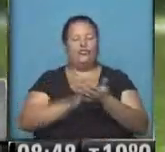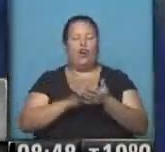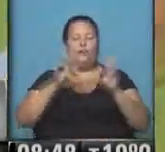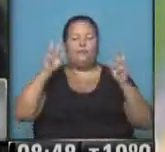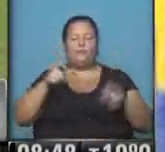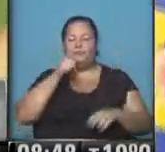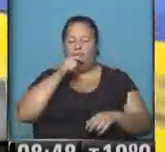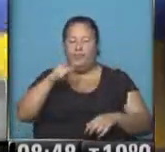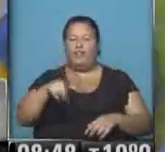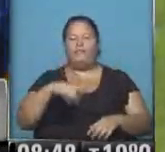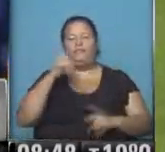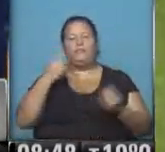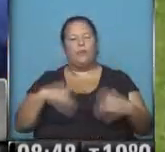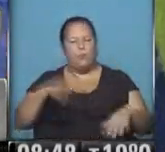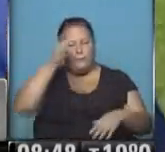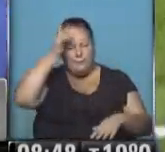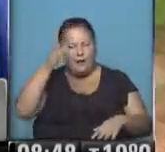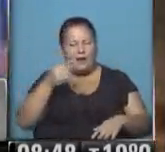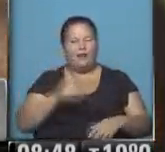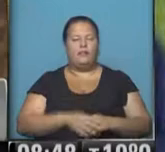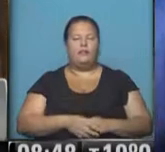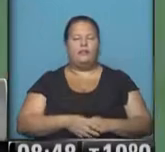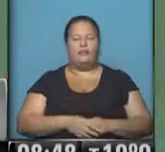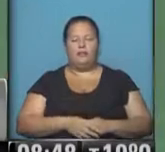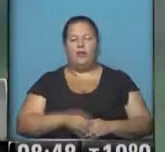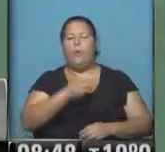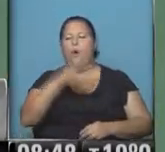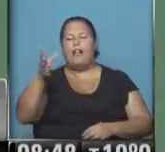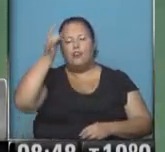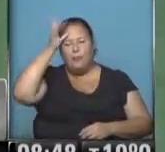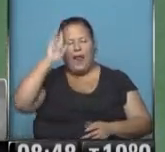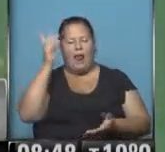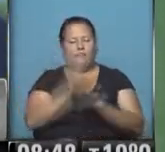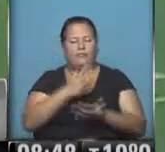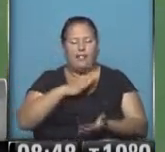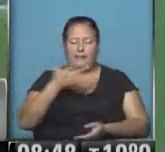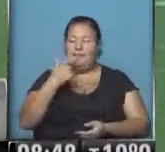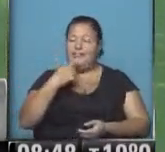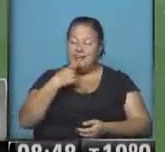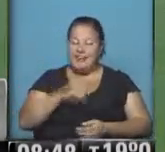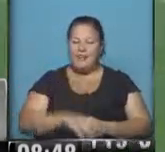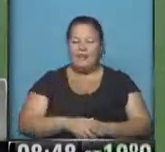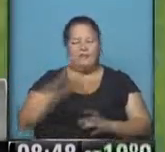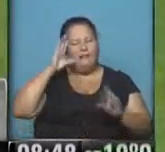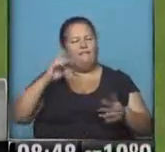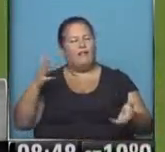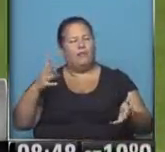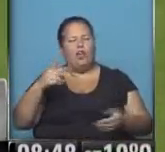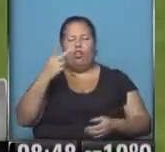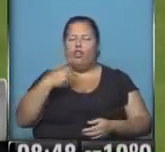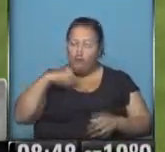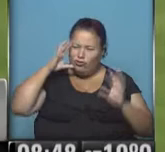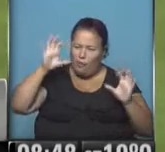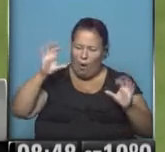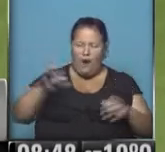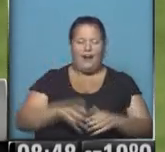del arbitraje por algunas incorrecciones? ¿Cuántos penales supuestamente no cobró? Creo, a River por lo menos, eran dos. Yo me acuerdo